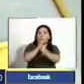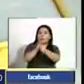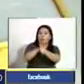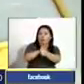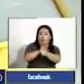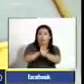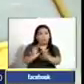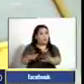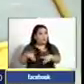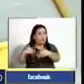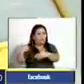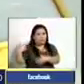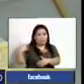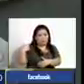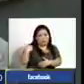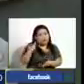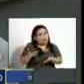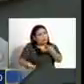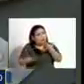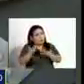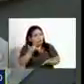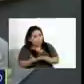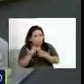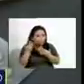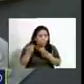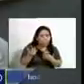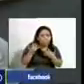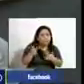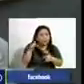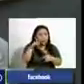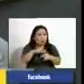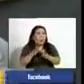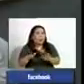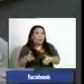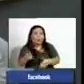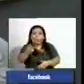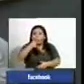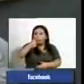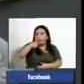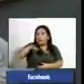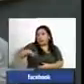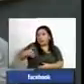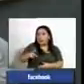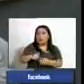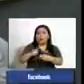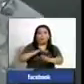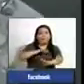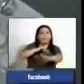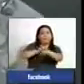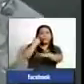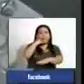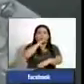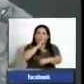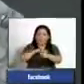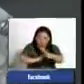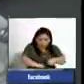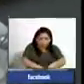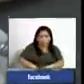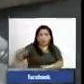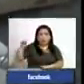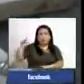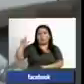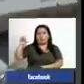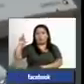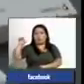A falta de vacuna, crece la esperanza y también la polémica sobre el uso de medicamentos contra la malaria, como la